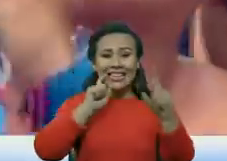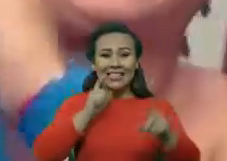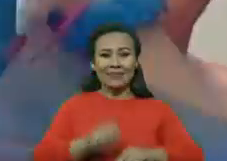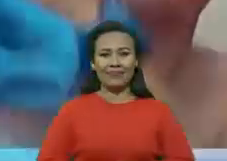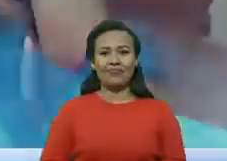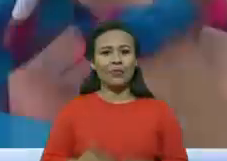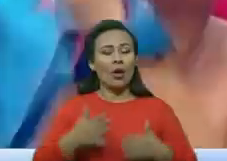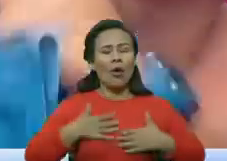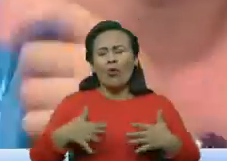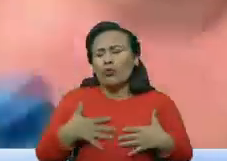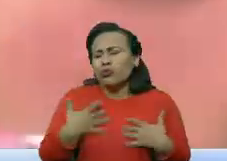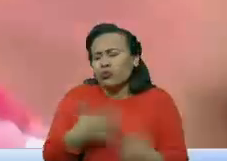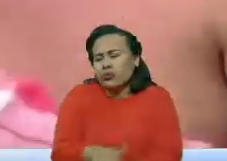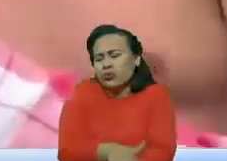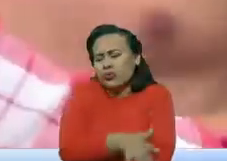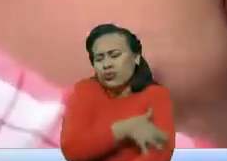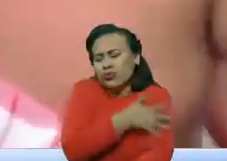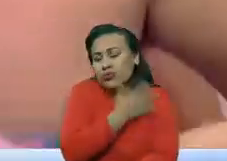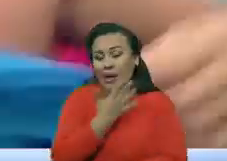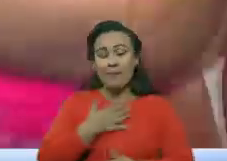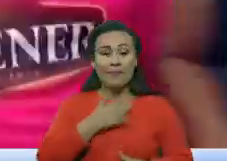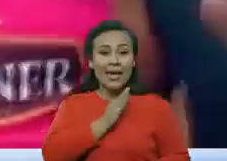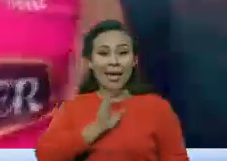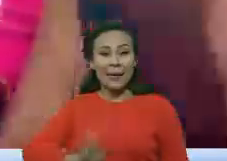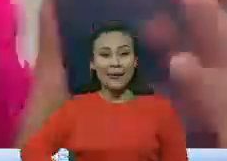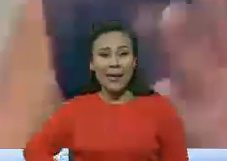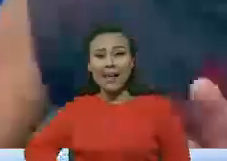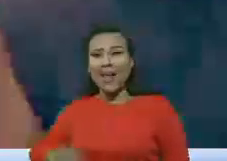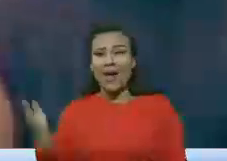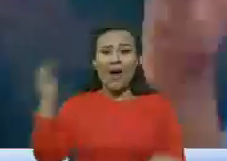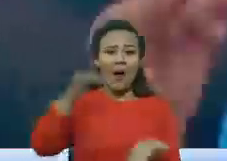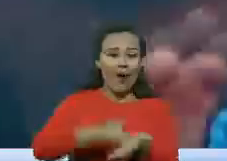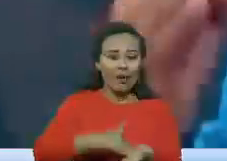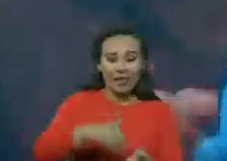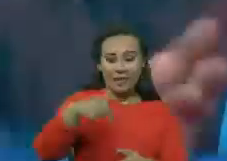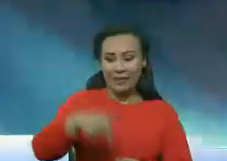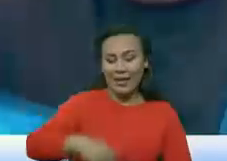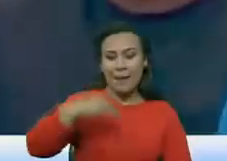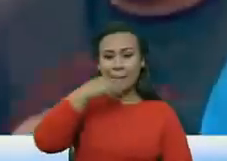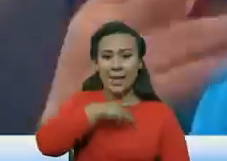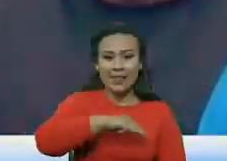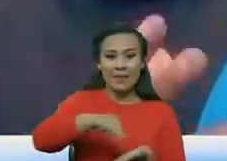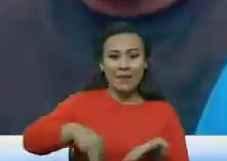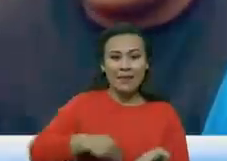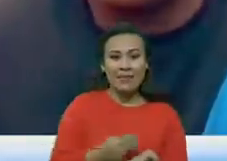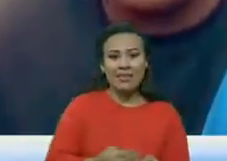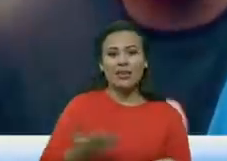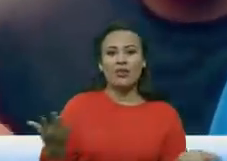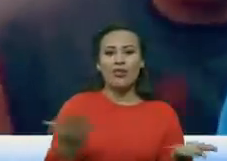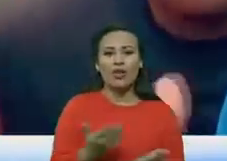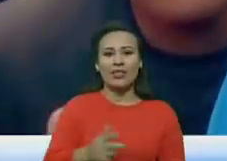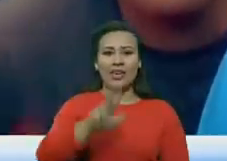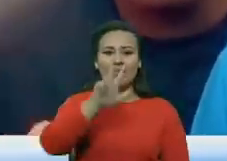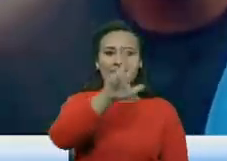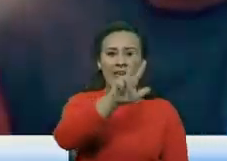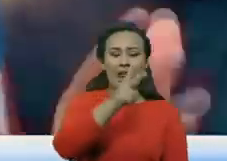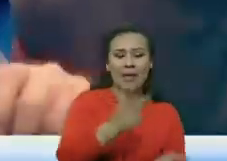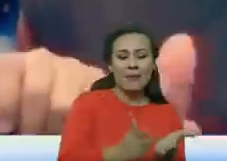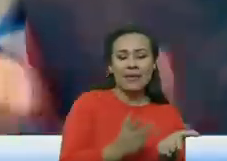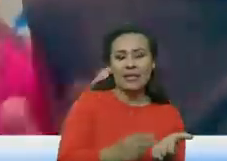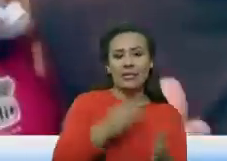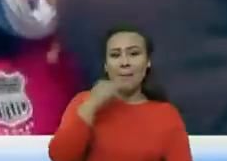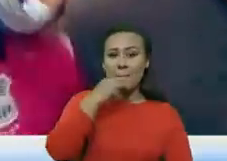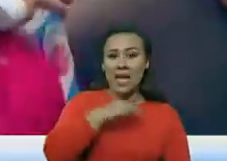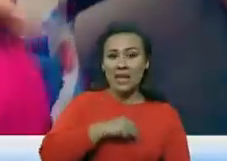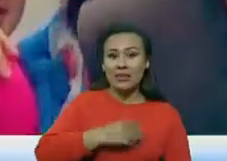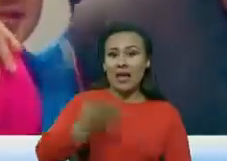emoción es tan grande que Melec por quinta vez viene a ser campeón en Manabí, 3 veces en Manta y 2 veces en los Reales Tamarindo. Por